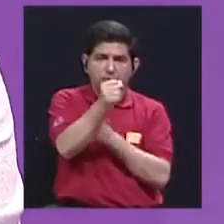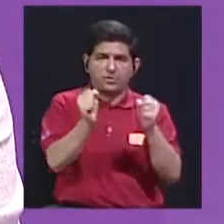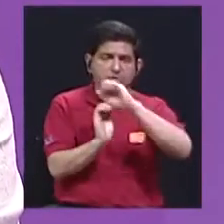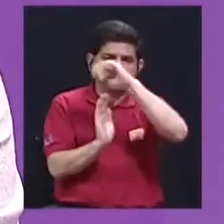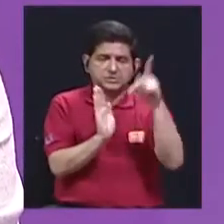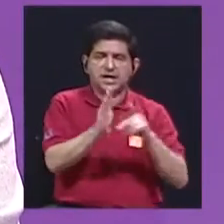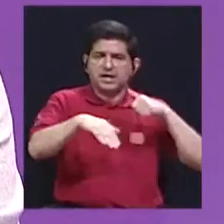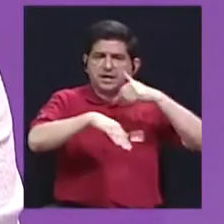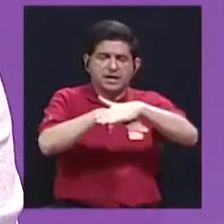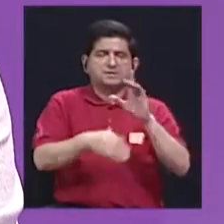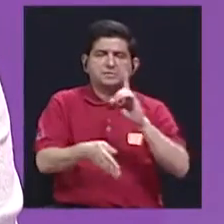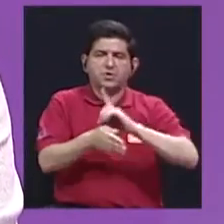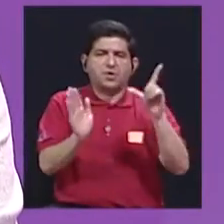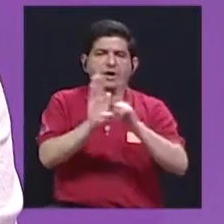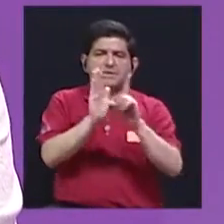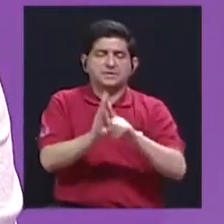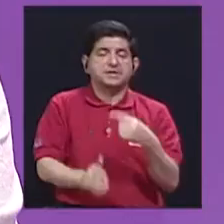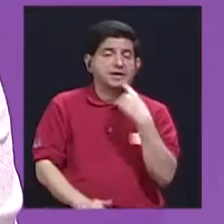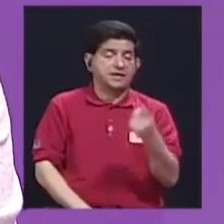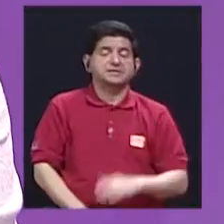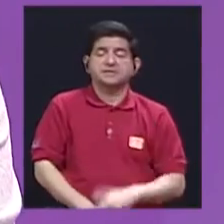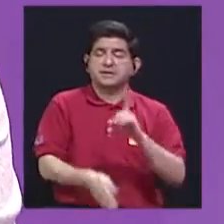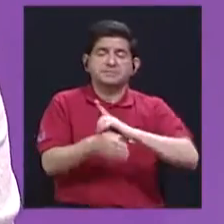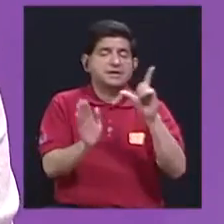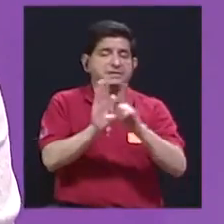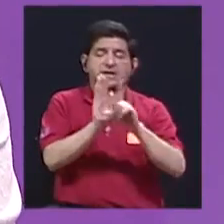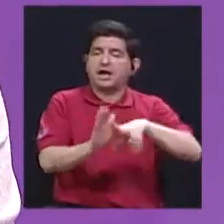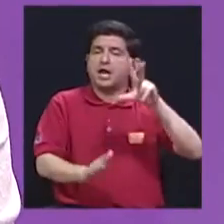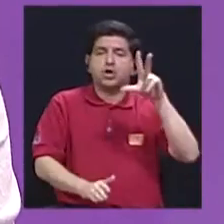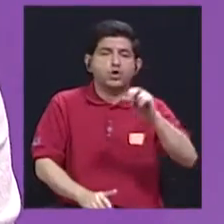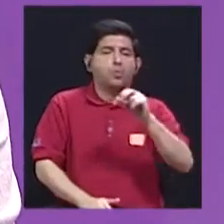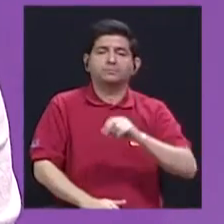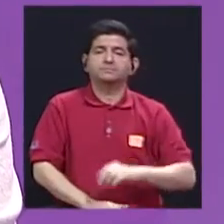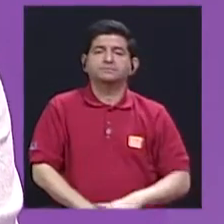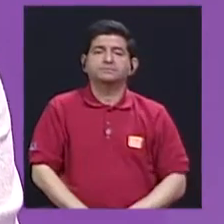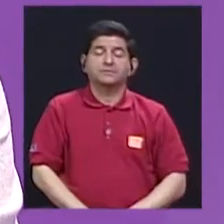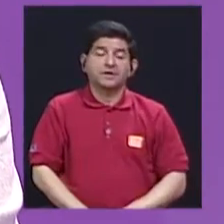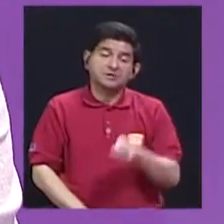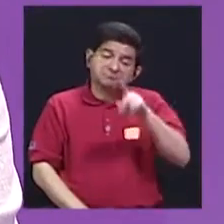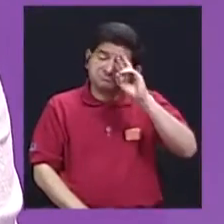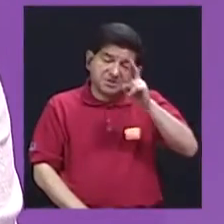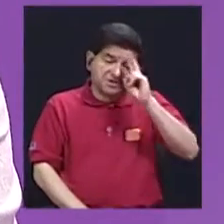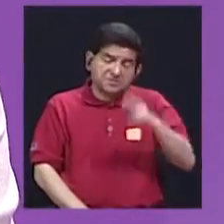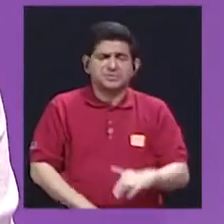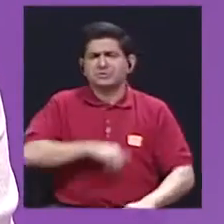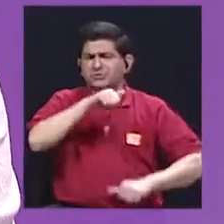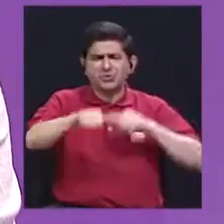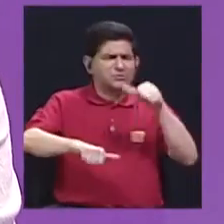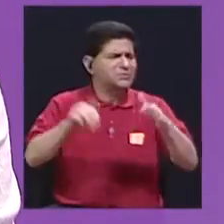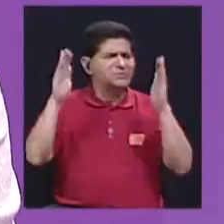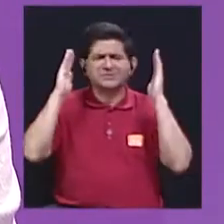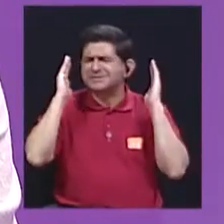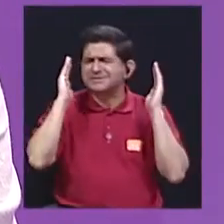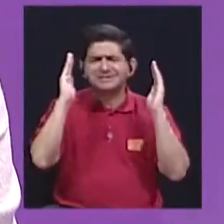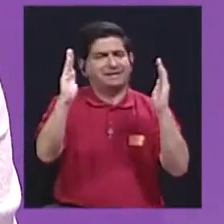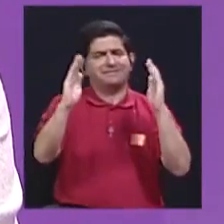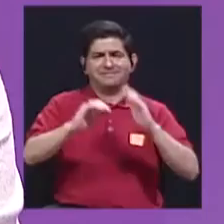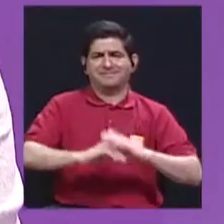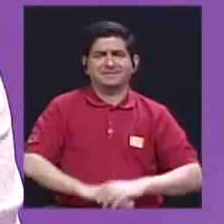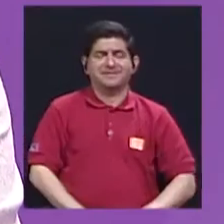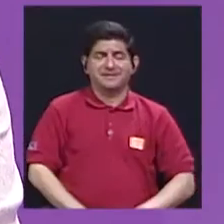medicatura forense y el médico forense dijo no hice el respecto el médico forense entonces vienen luchas muy muy gigantes